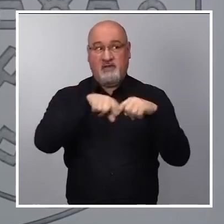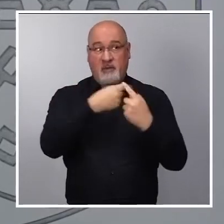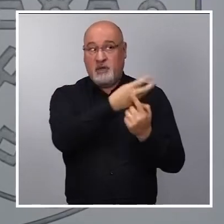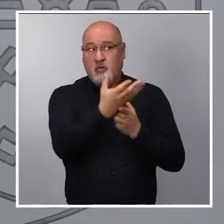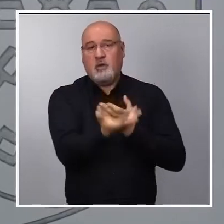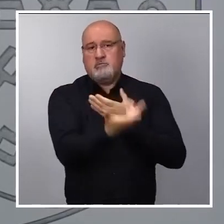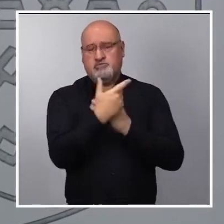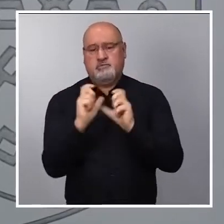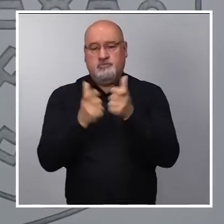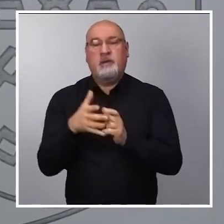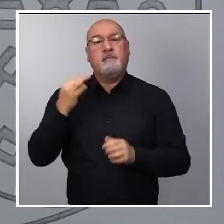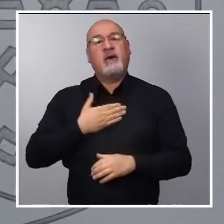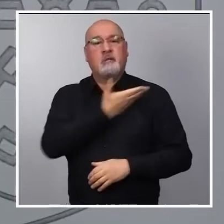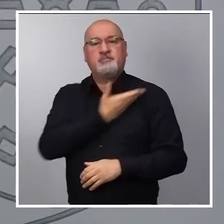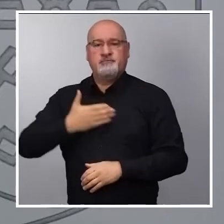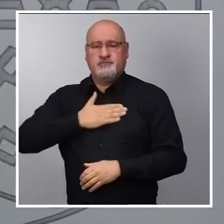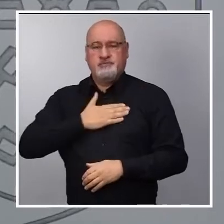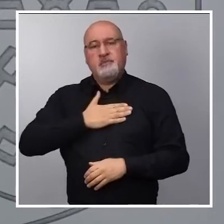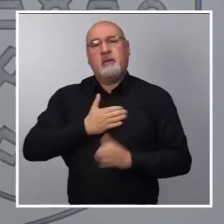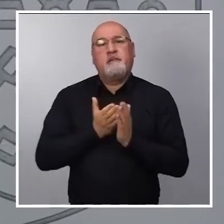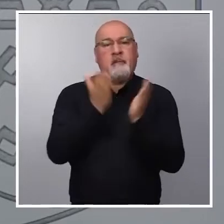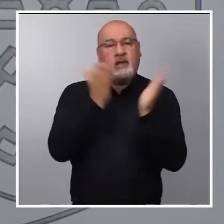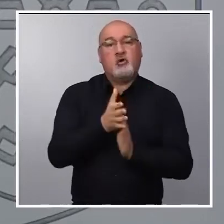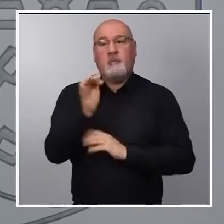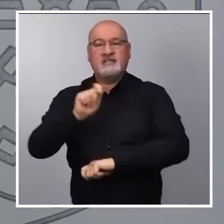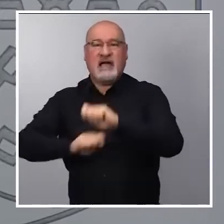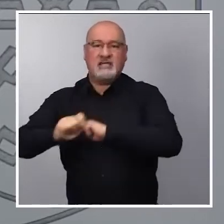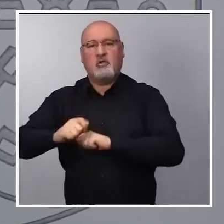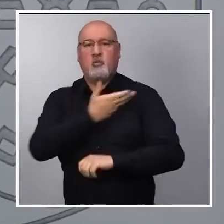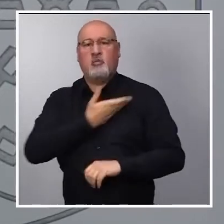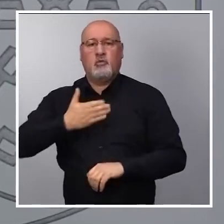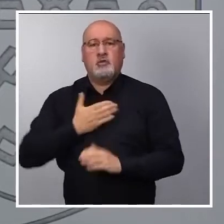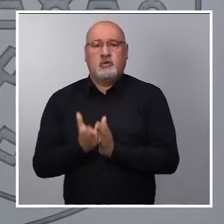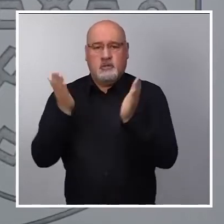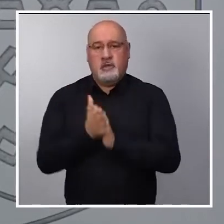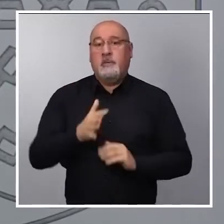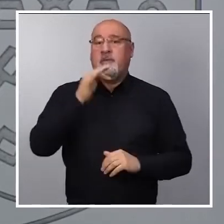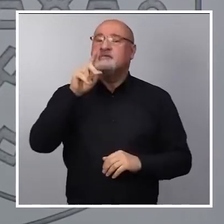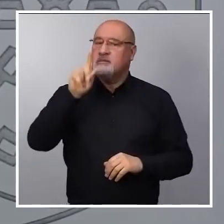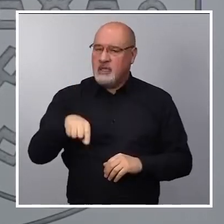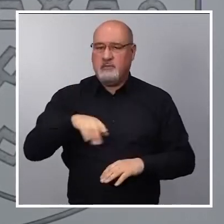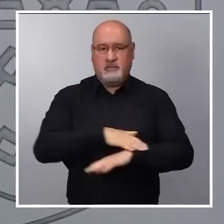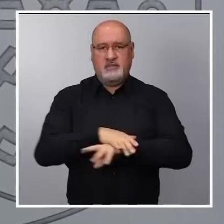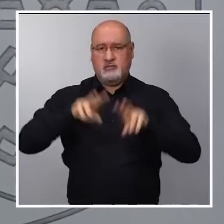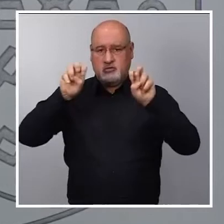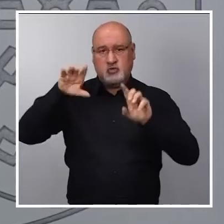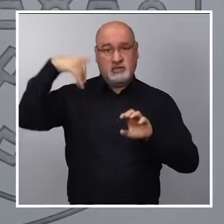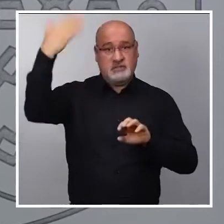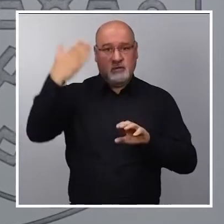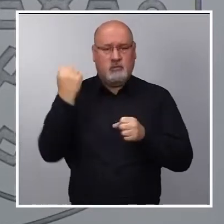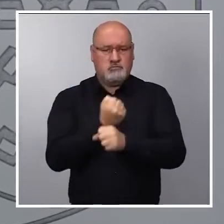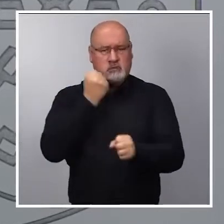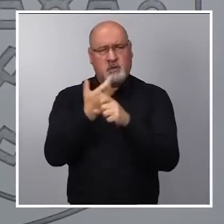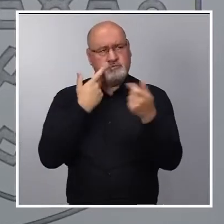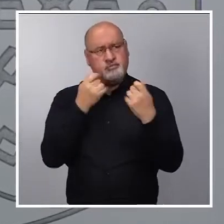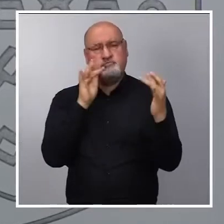Armador e con a Asociación de Armadores. Tambén, por outro lado, o Ministro de Asuntos Exteriores trabaja permanentemente con